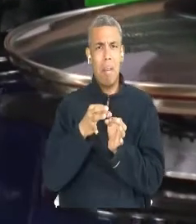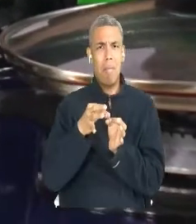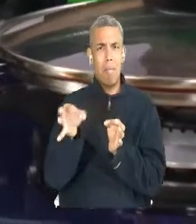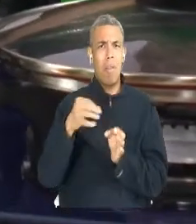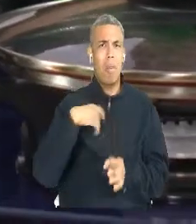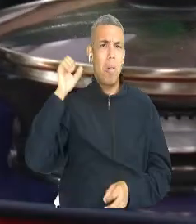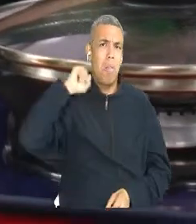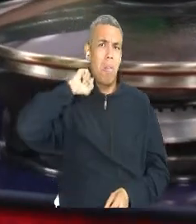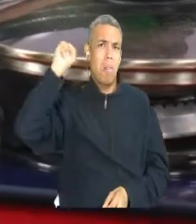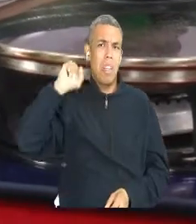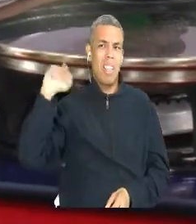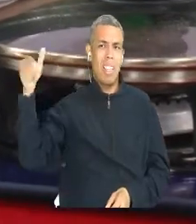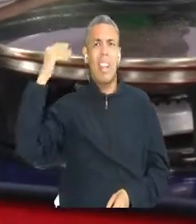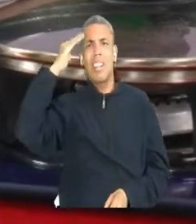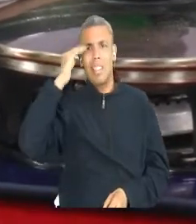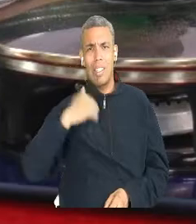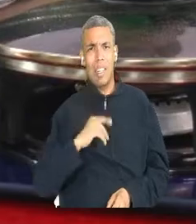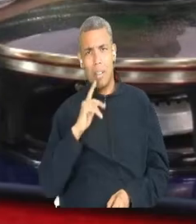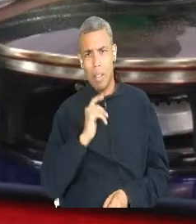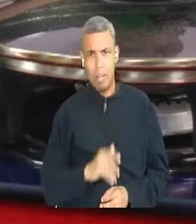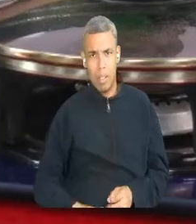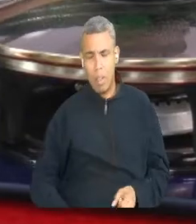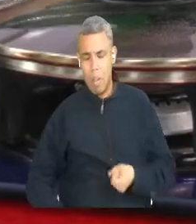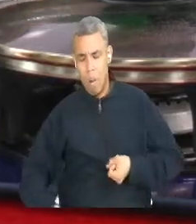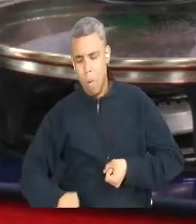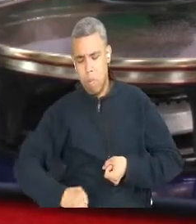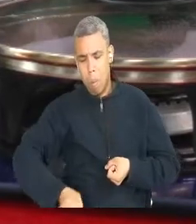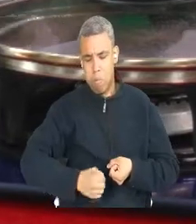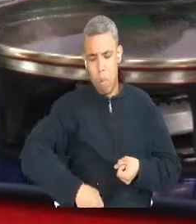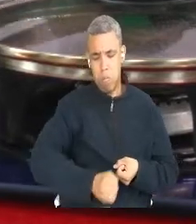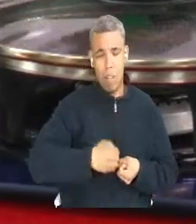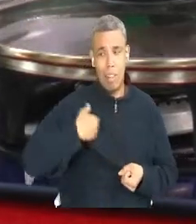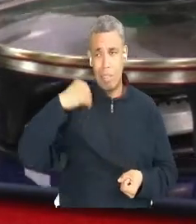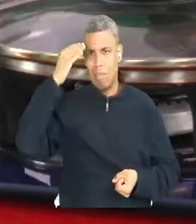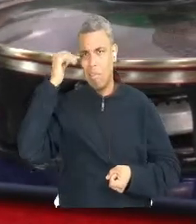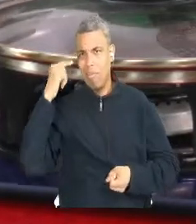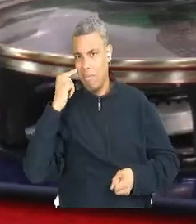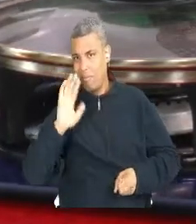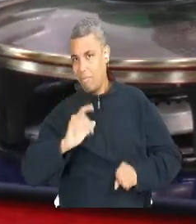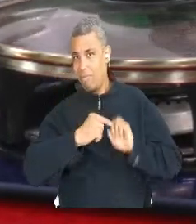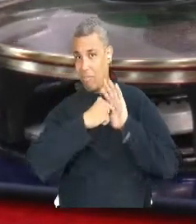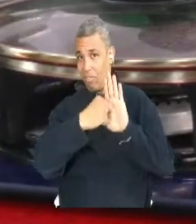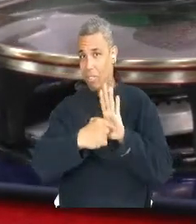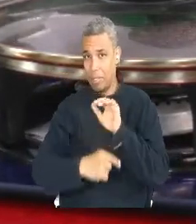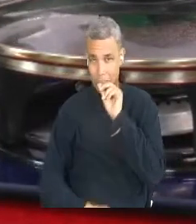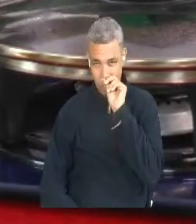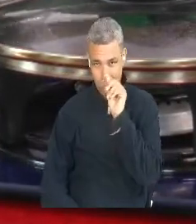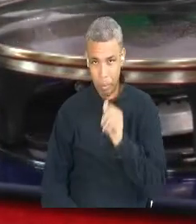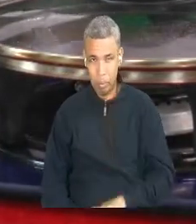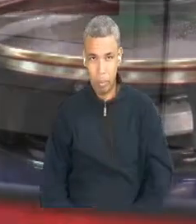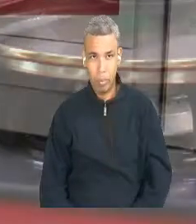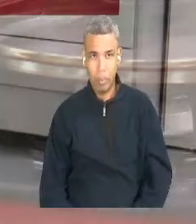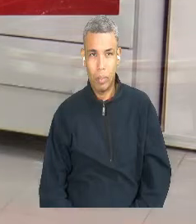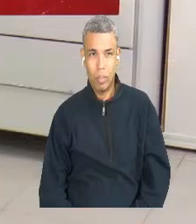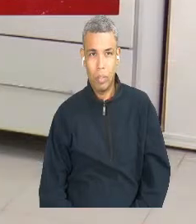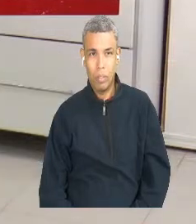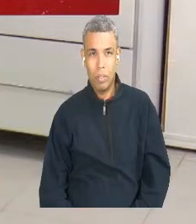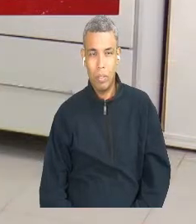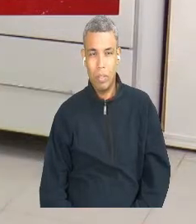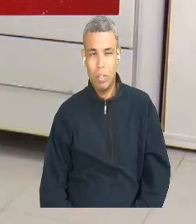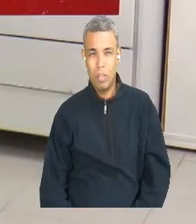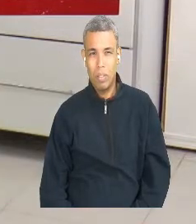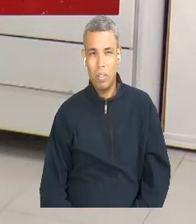con picadillo de un guisito de carnecita sudadita así, riquísima. Ahí ya queda. Para que ustedes con esas son suficientes.